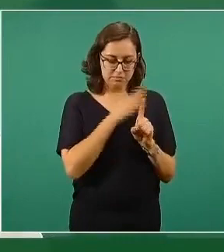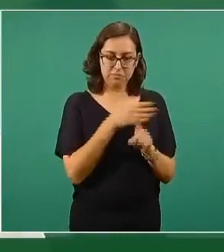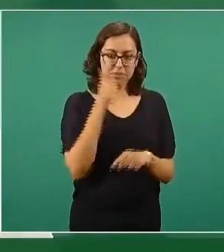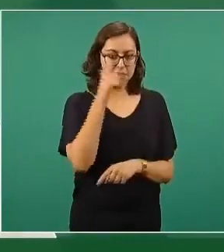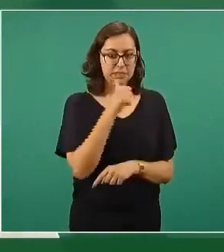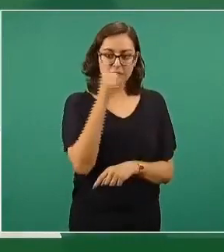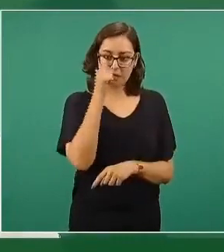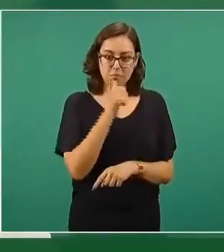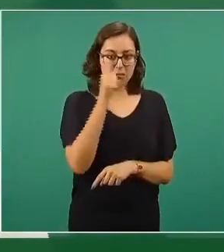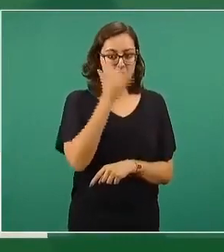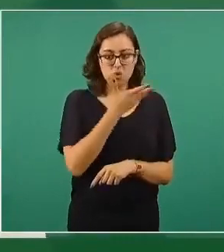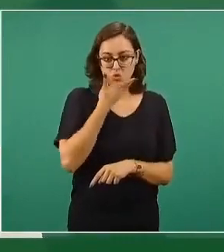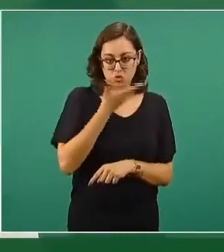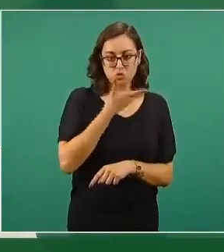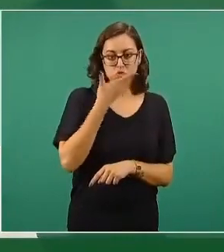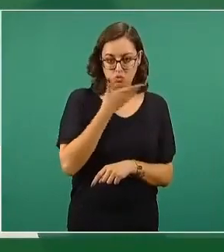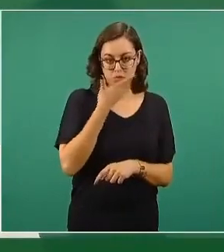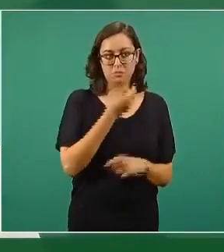forma privada.